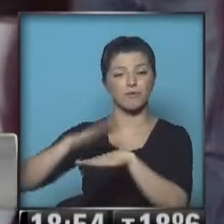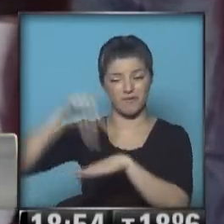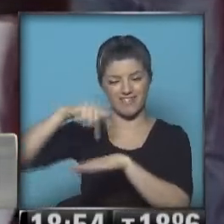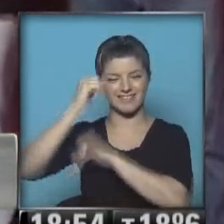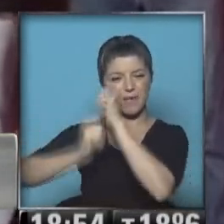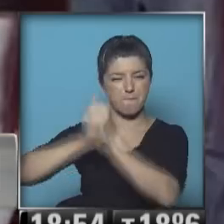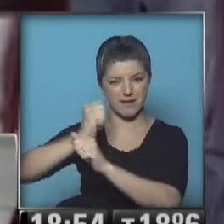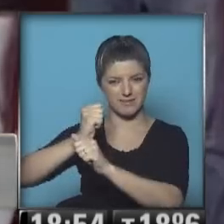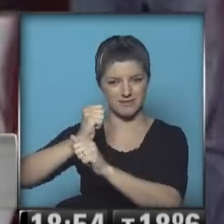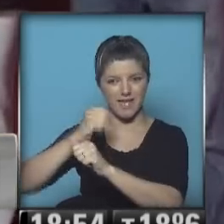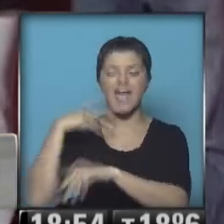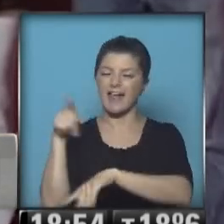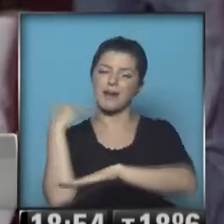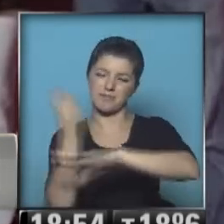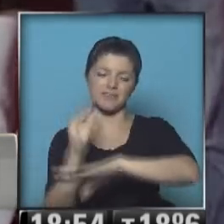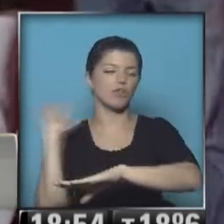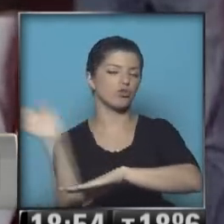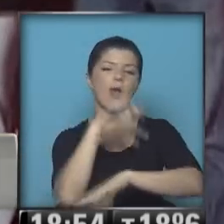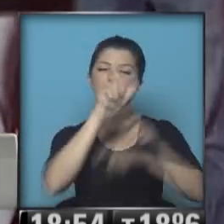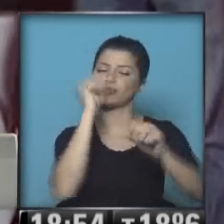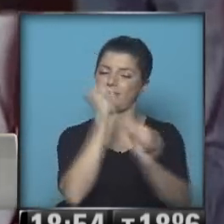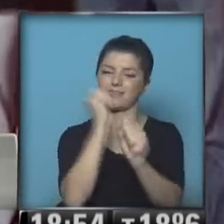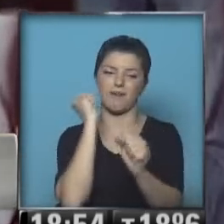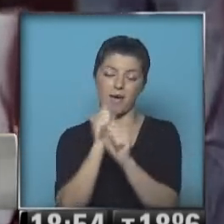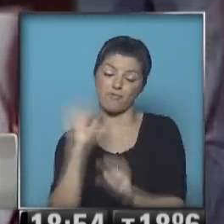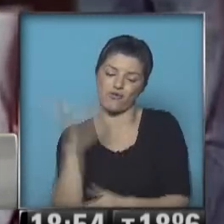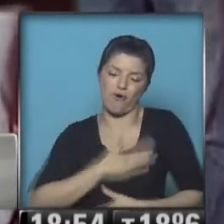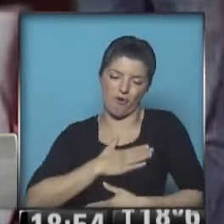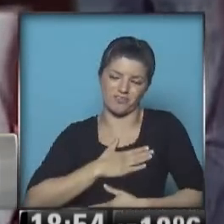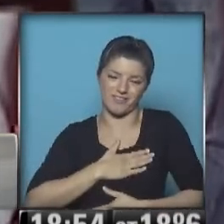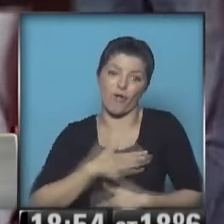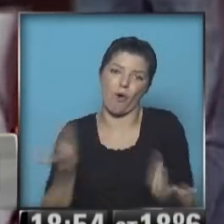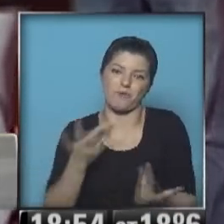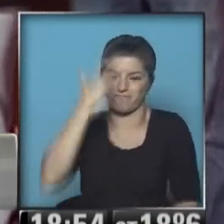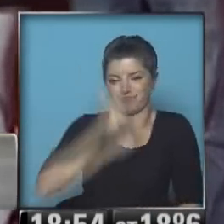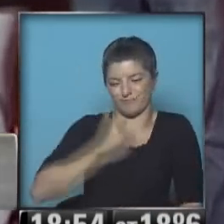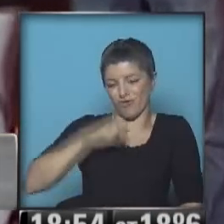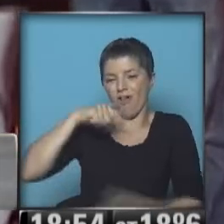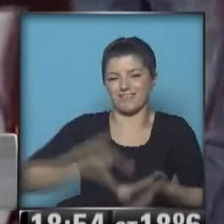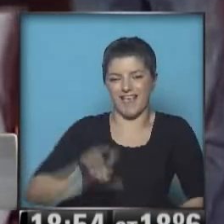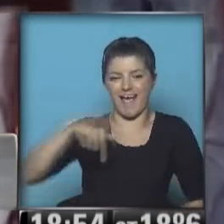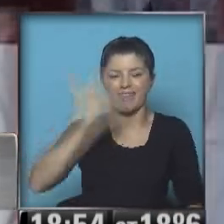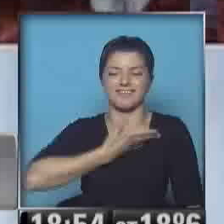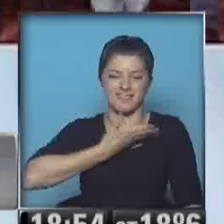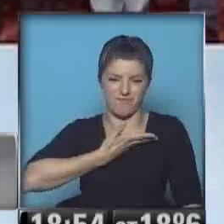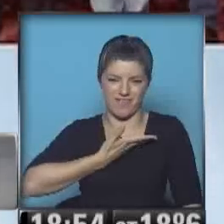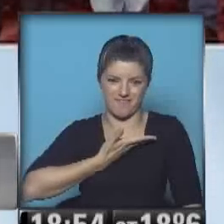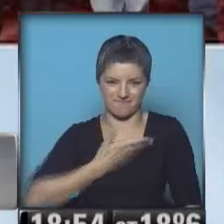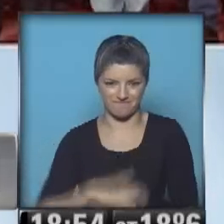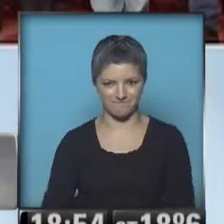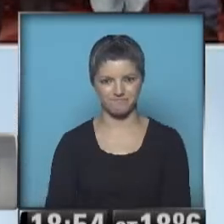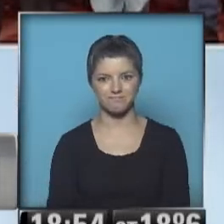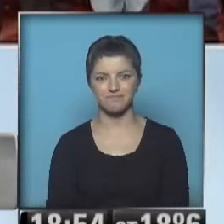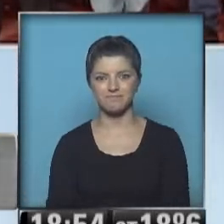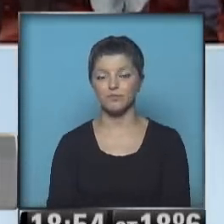en nombre de todos los trabajadores que desde ya estamos todos muy contentos y sobre todo uno como santafesino y como hombre de la región.